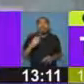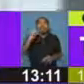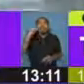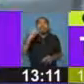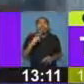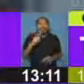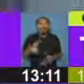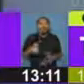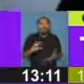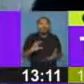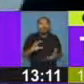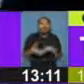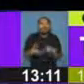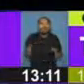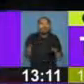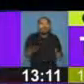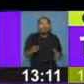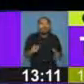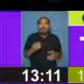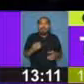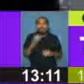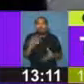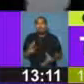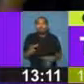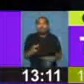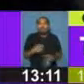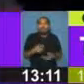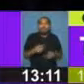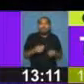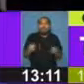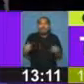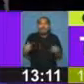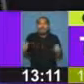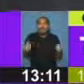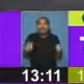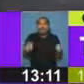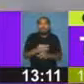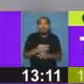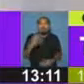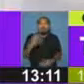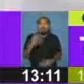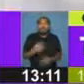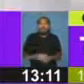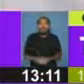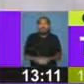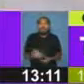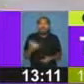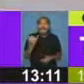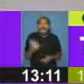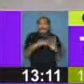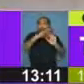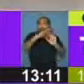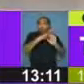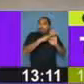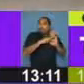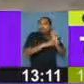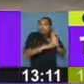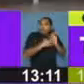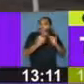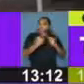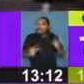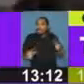educativa y que es un programa que tiene como hemos dicho varias puntas la construcción